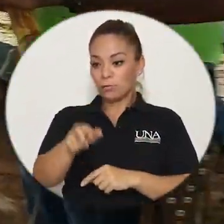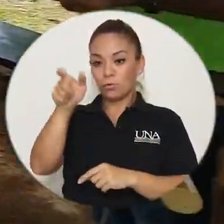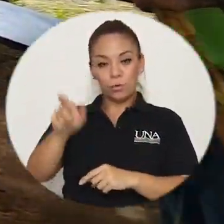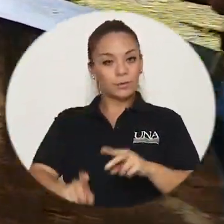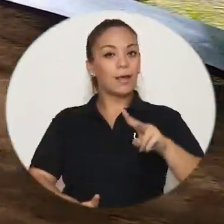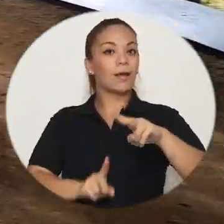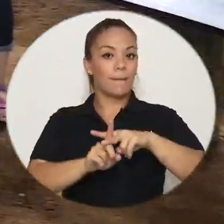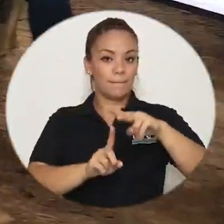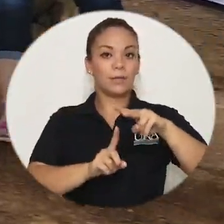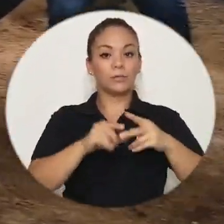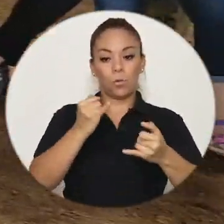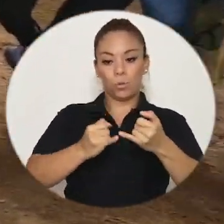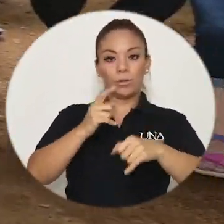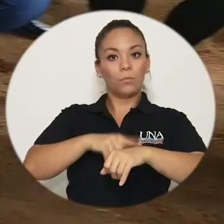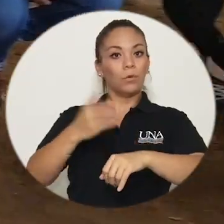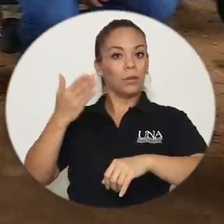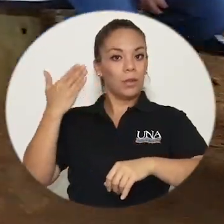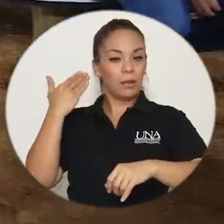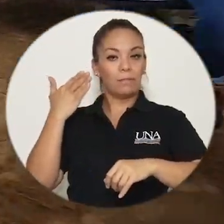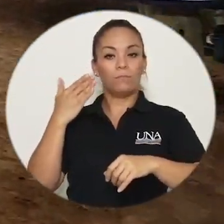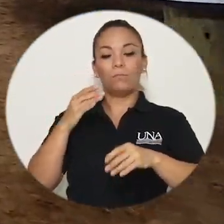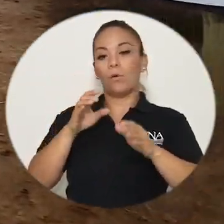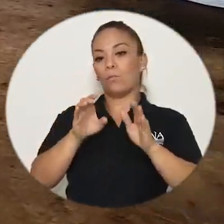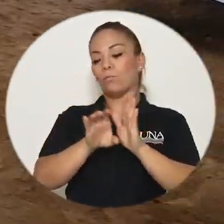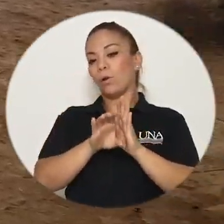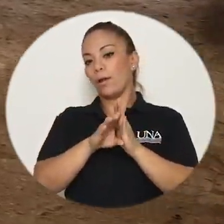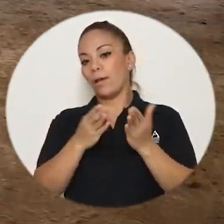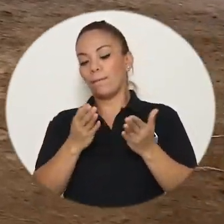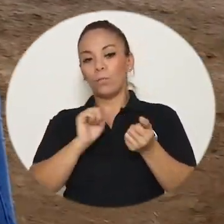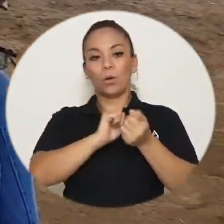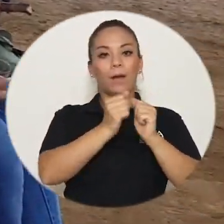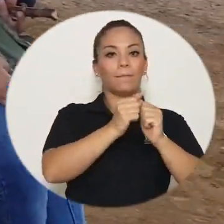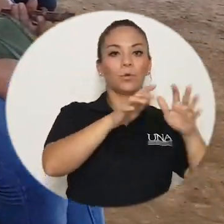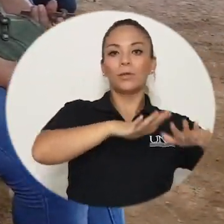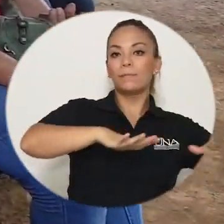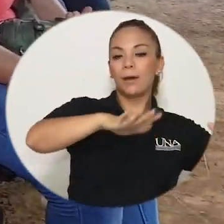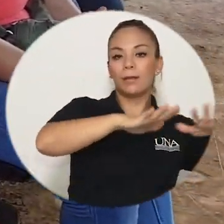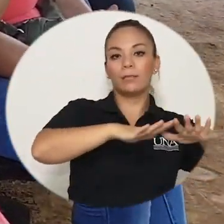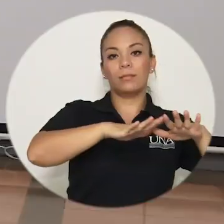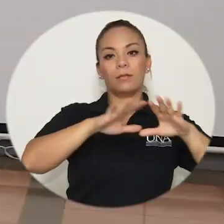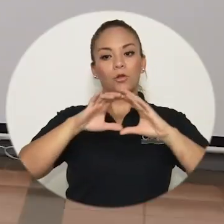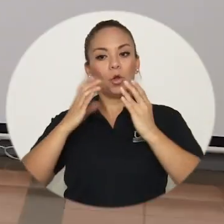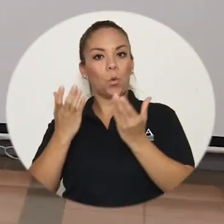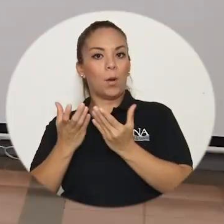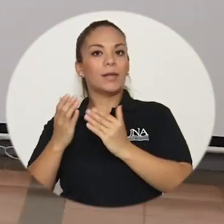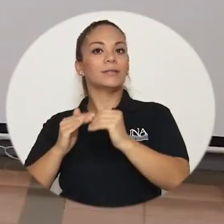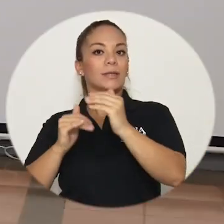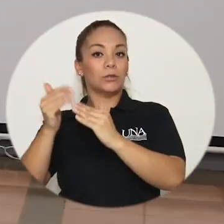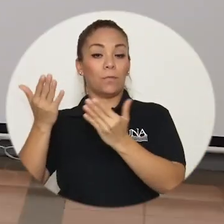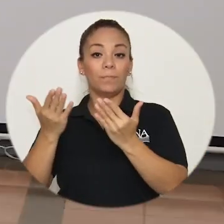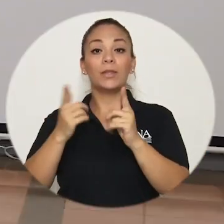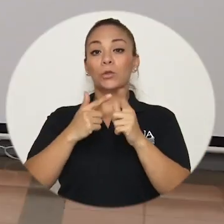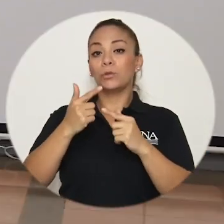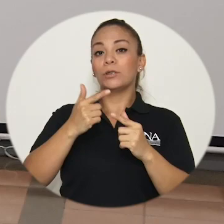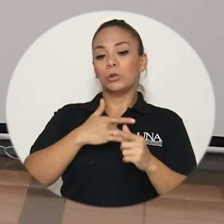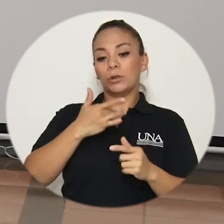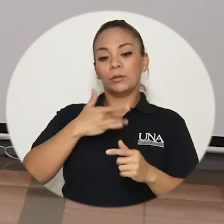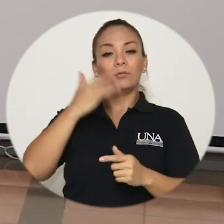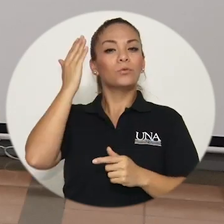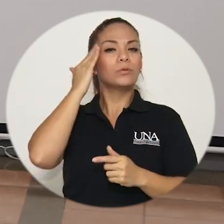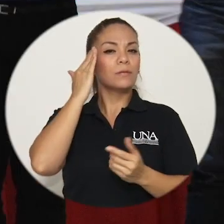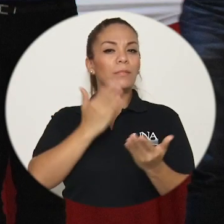han aparecido en escena en el último tiempo, tales como el cambio climático, la globalización. Siento que los conocimientos,